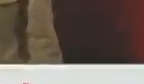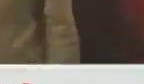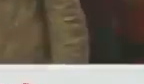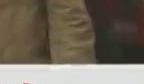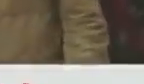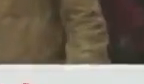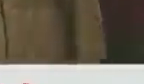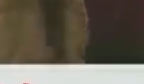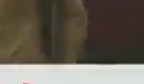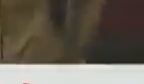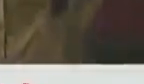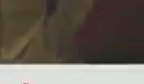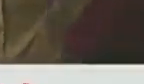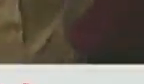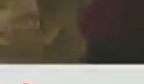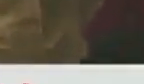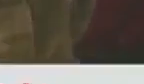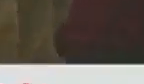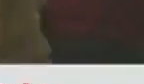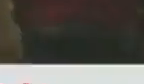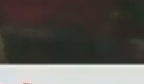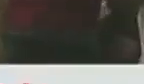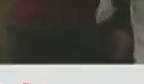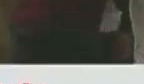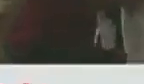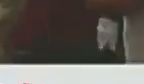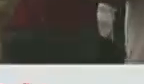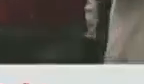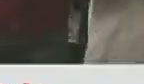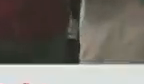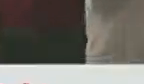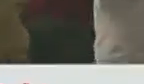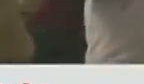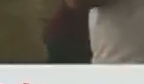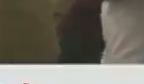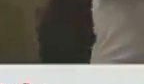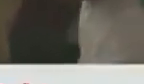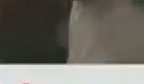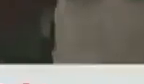votar Jordana, Jordana Chacón desde Río Chico. Adelante, Jordana.